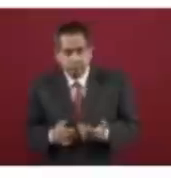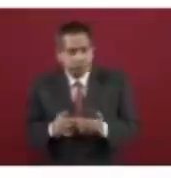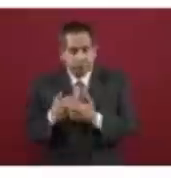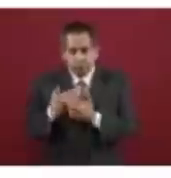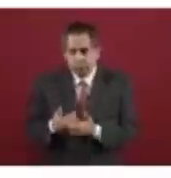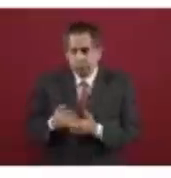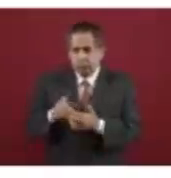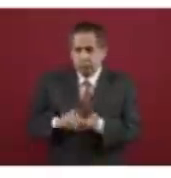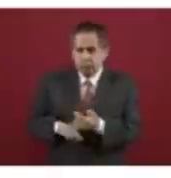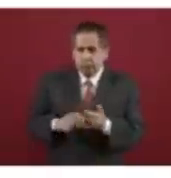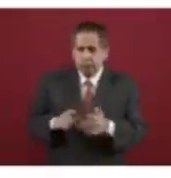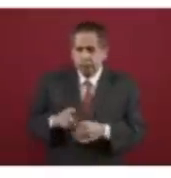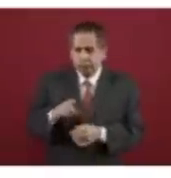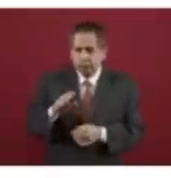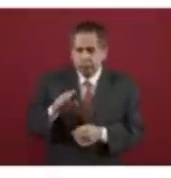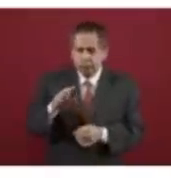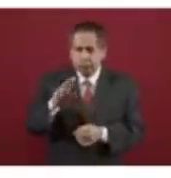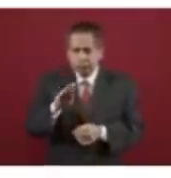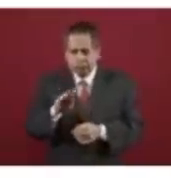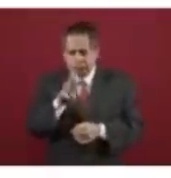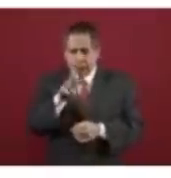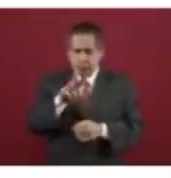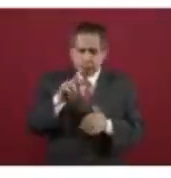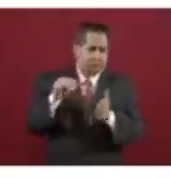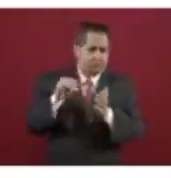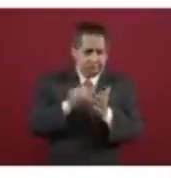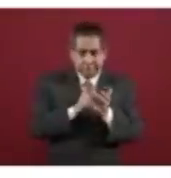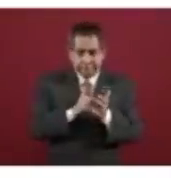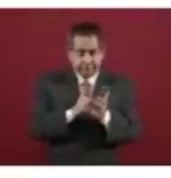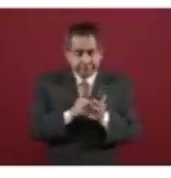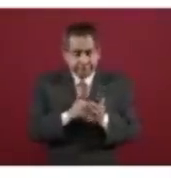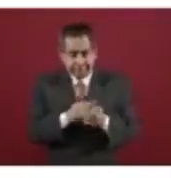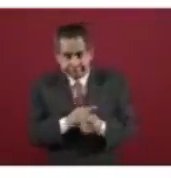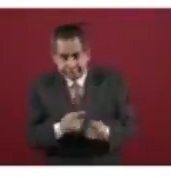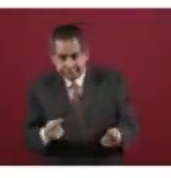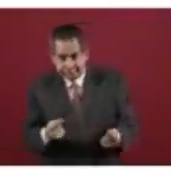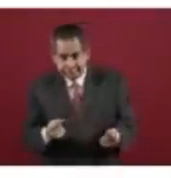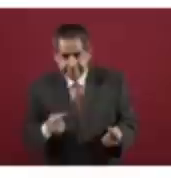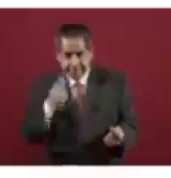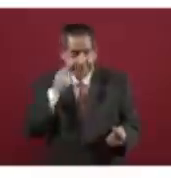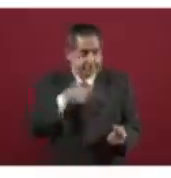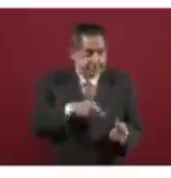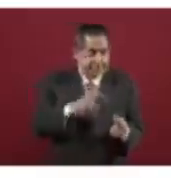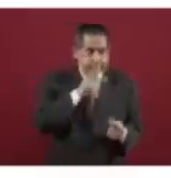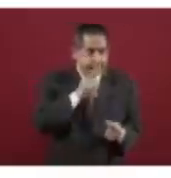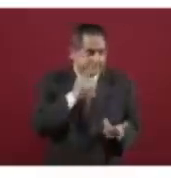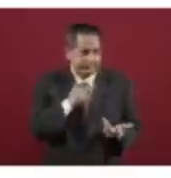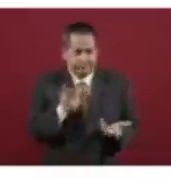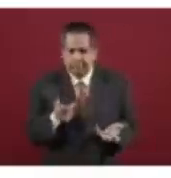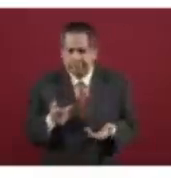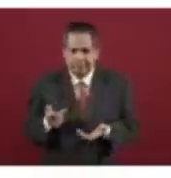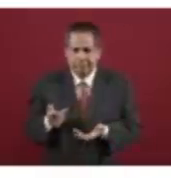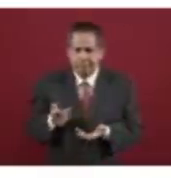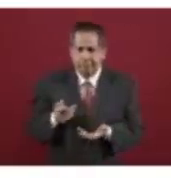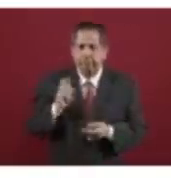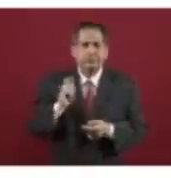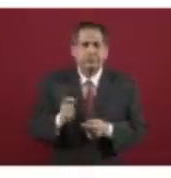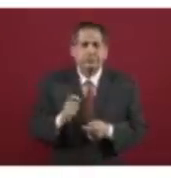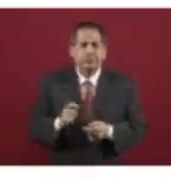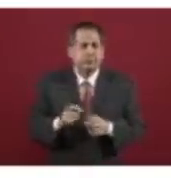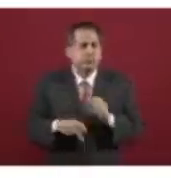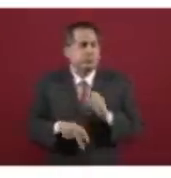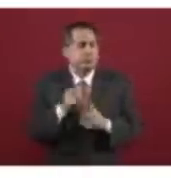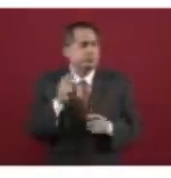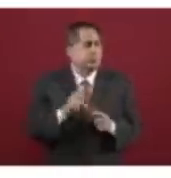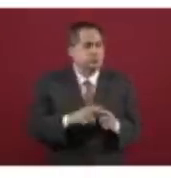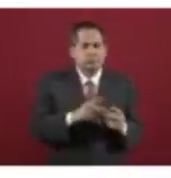son 93 mil, poco más de 93 mil madres de familia y padres, representa